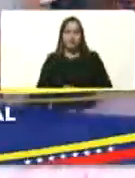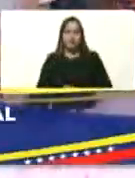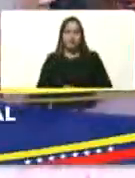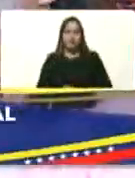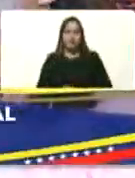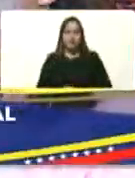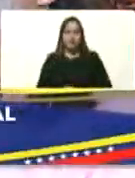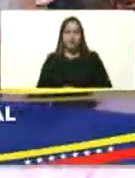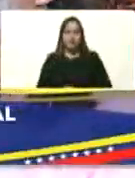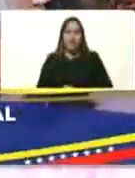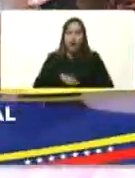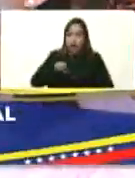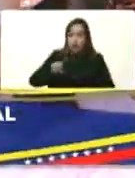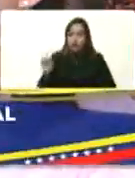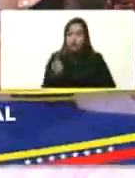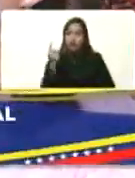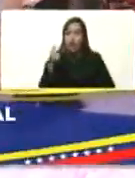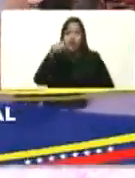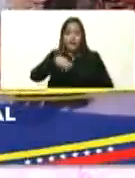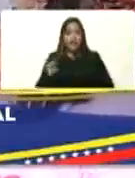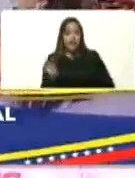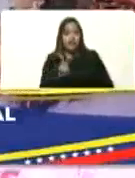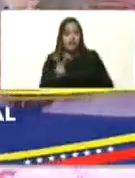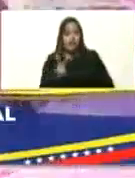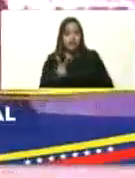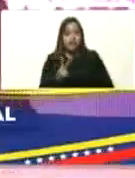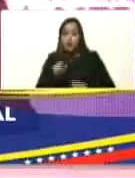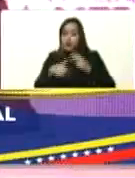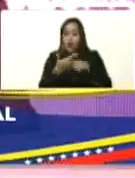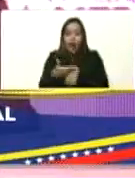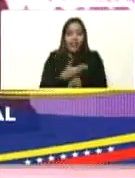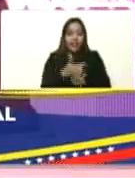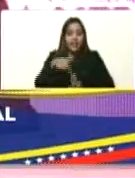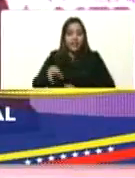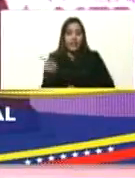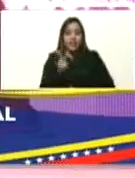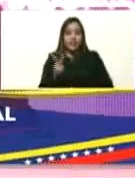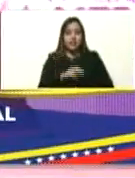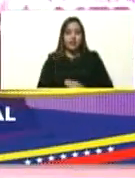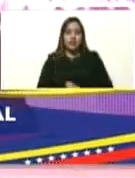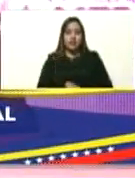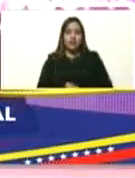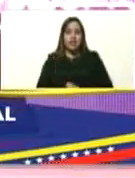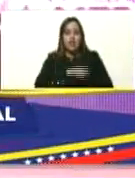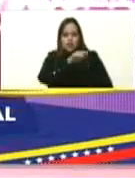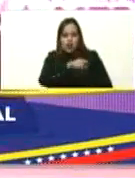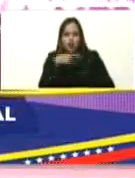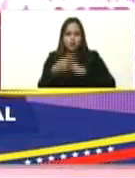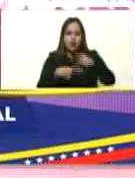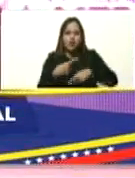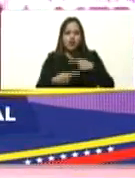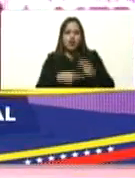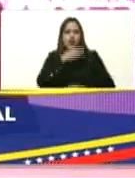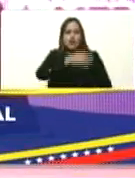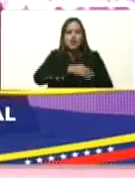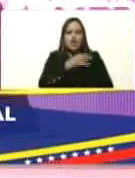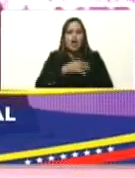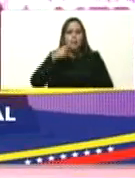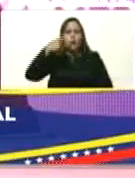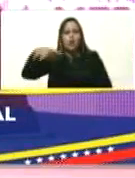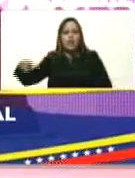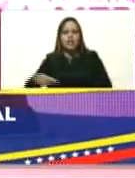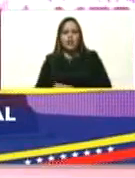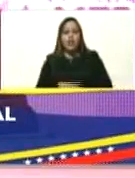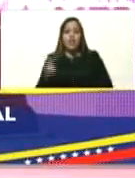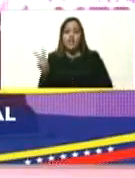Eso es único, único en Venezuela, único. Y es parte del proceso sociopolítico de